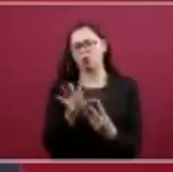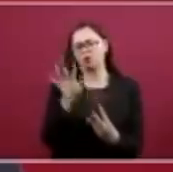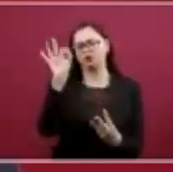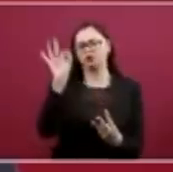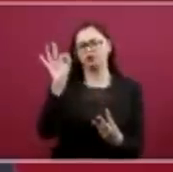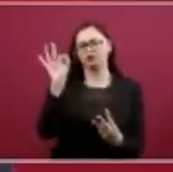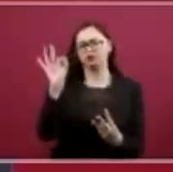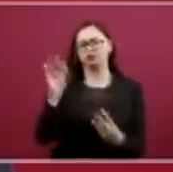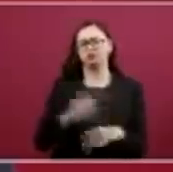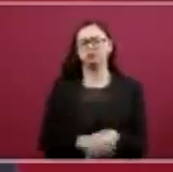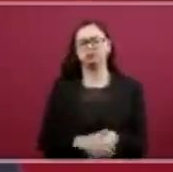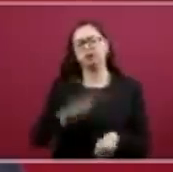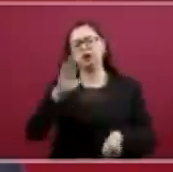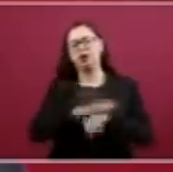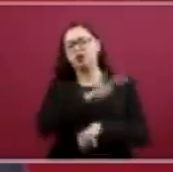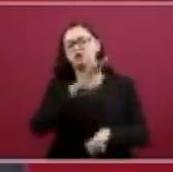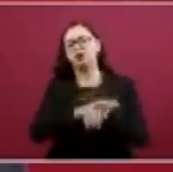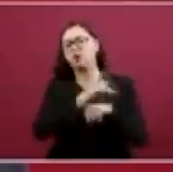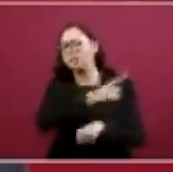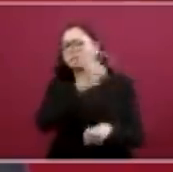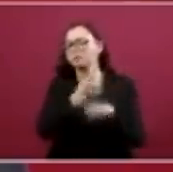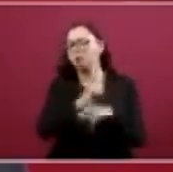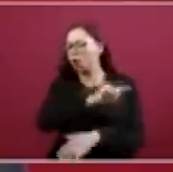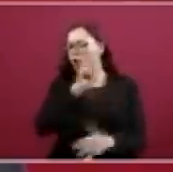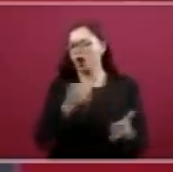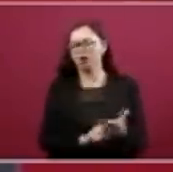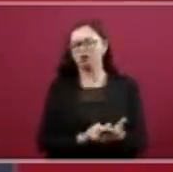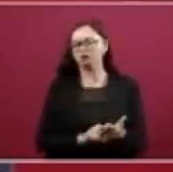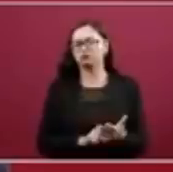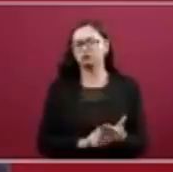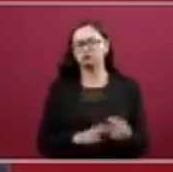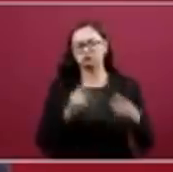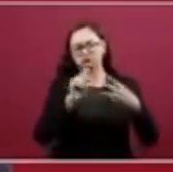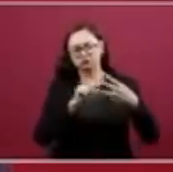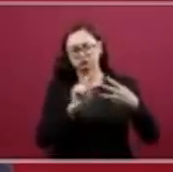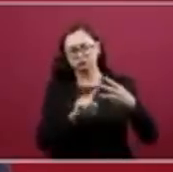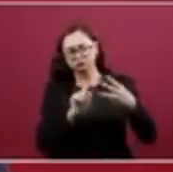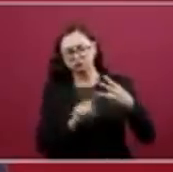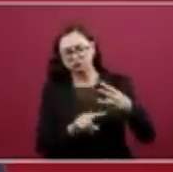El que sacó primer lugar en calificación, en cada uno.